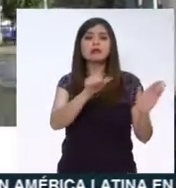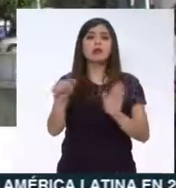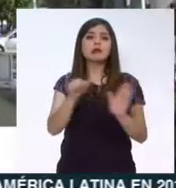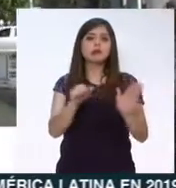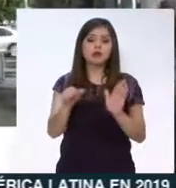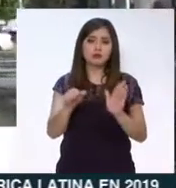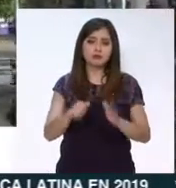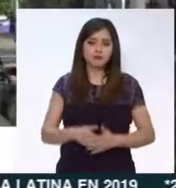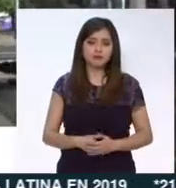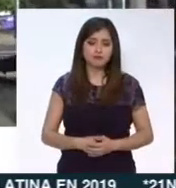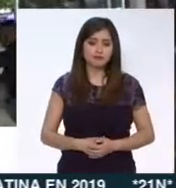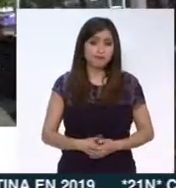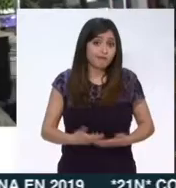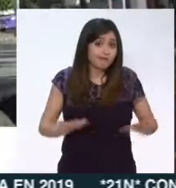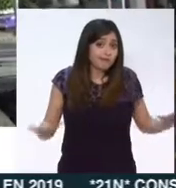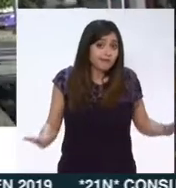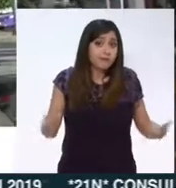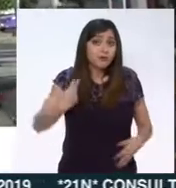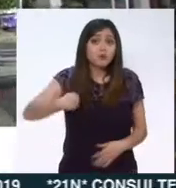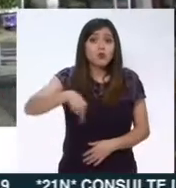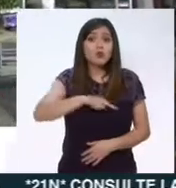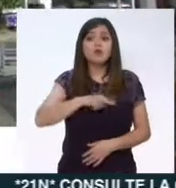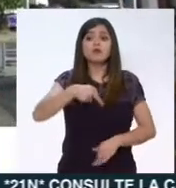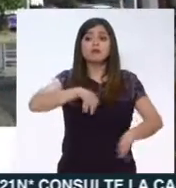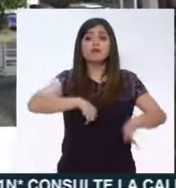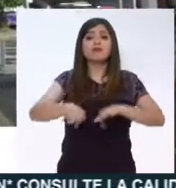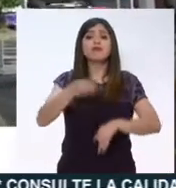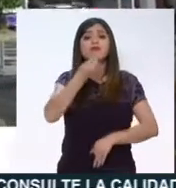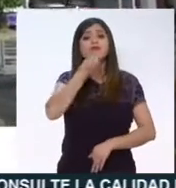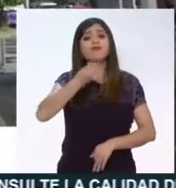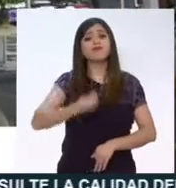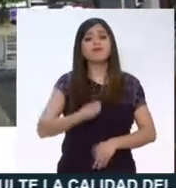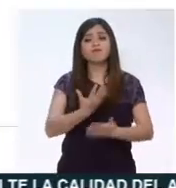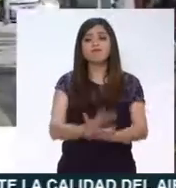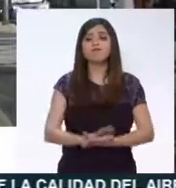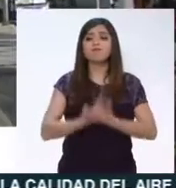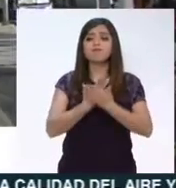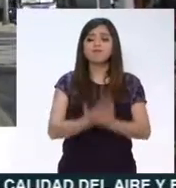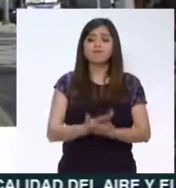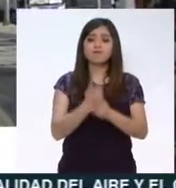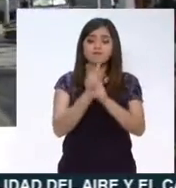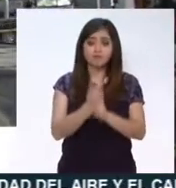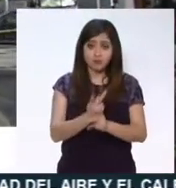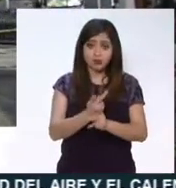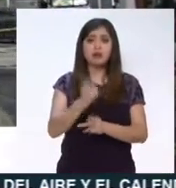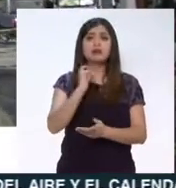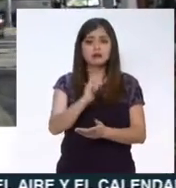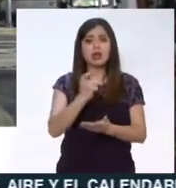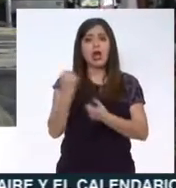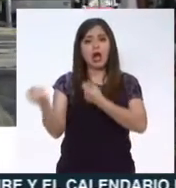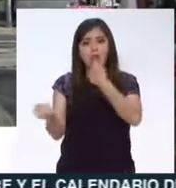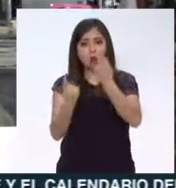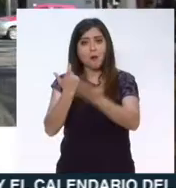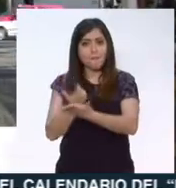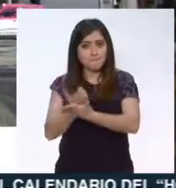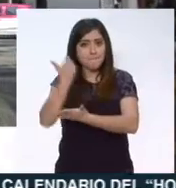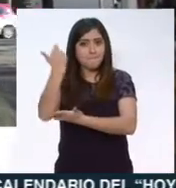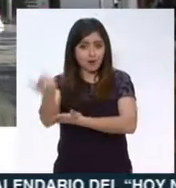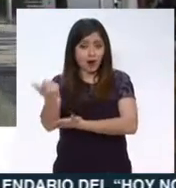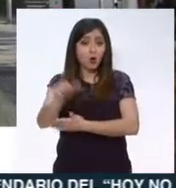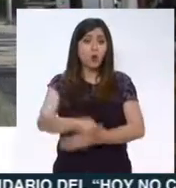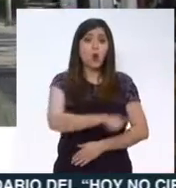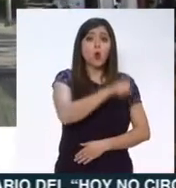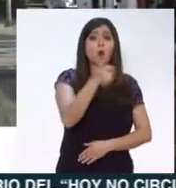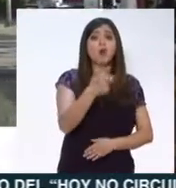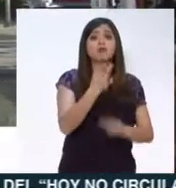es que no tenemos otra opción más que esperar, no hay otra opción, no hay otra cosa por hacer. Sueldo sí, los que no, pues esperar a que les lleguen las